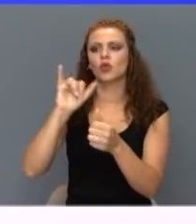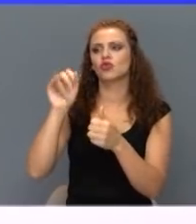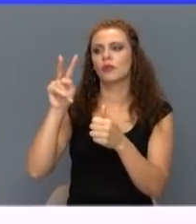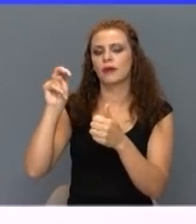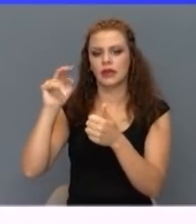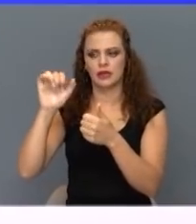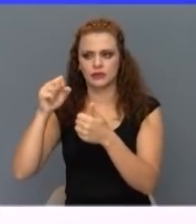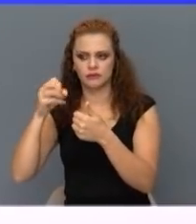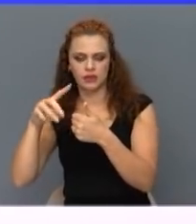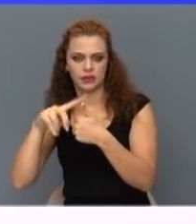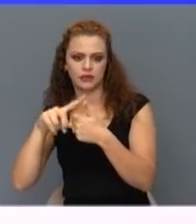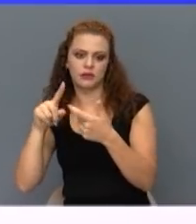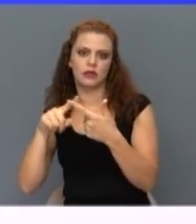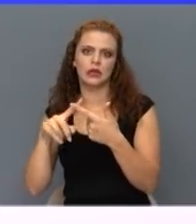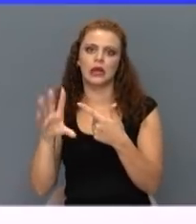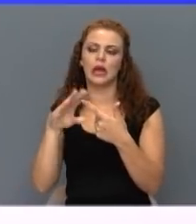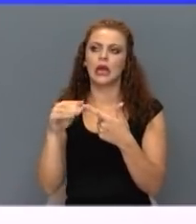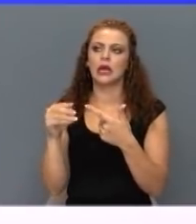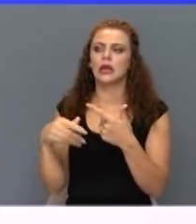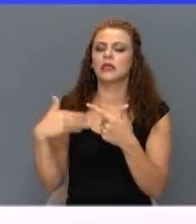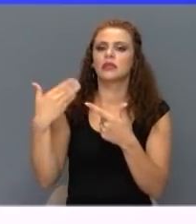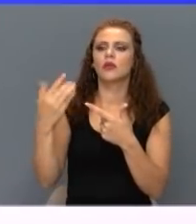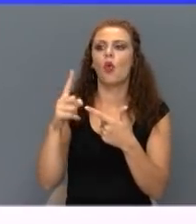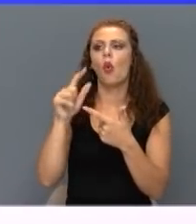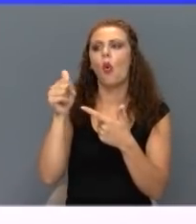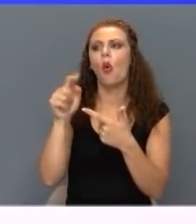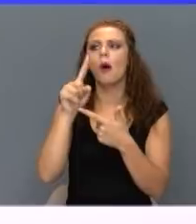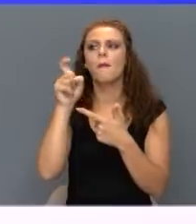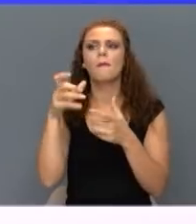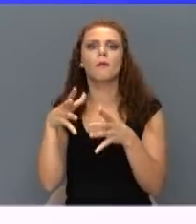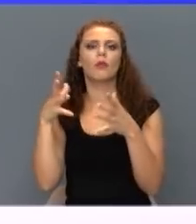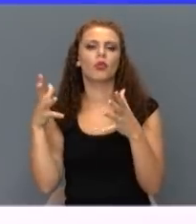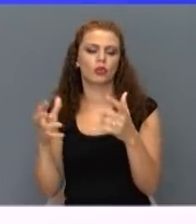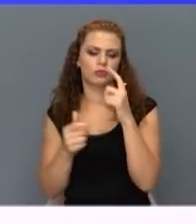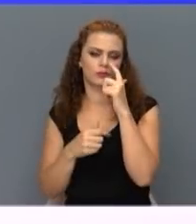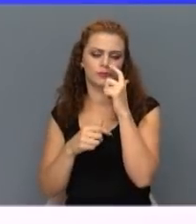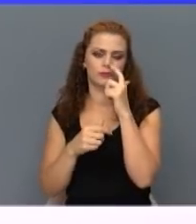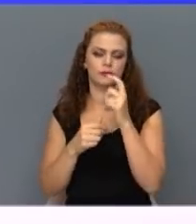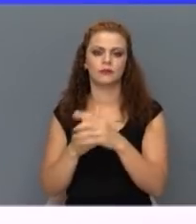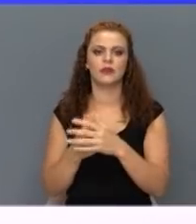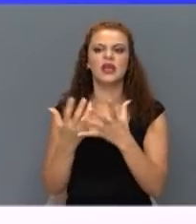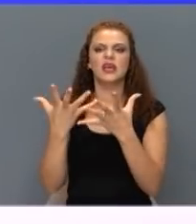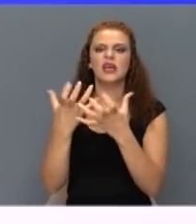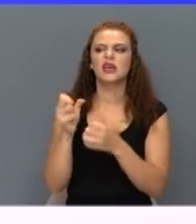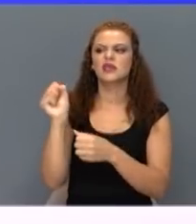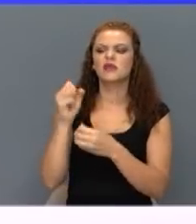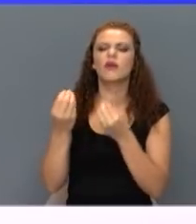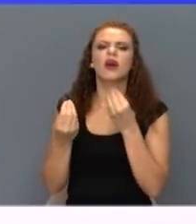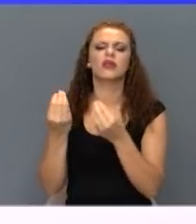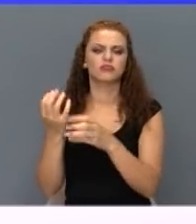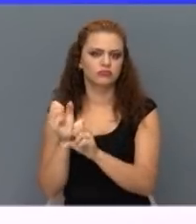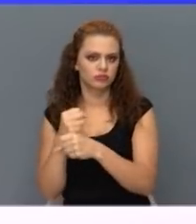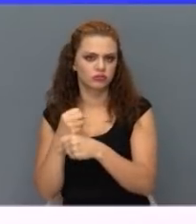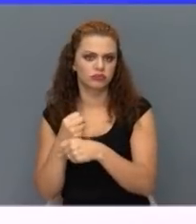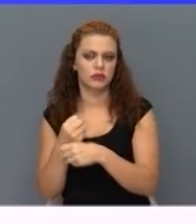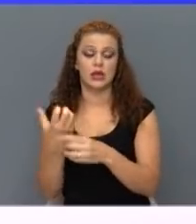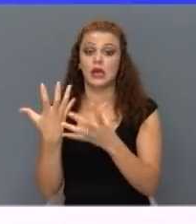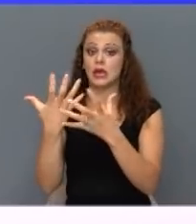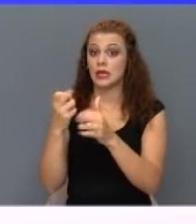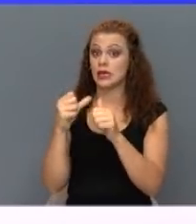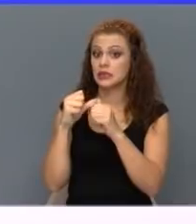y que bueno y después viene la otra gran pregunta qué quiere hacer esa prisa esa prisa quiere seguir